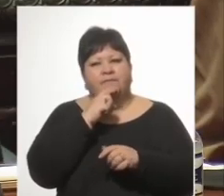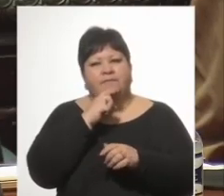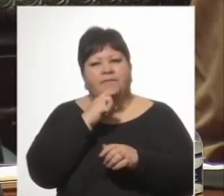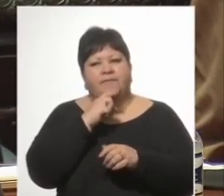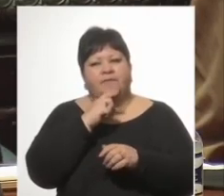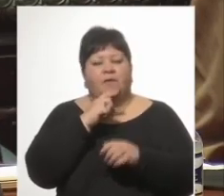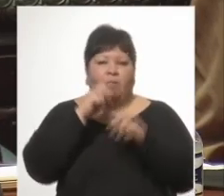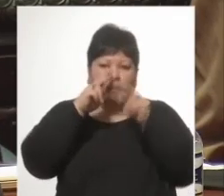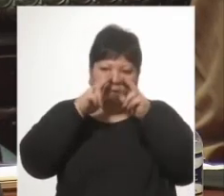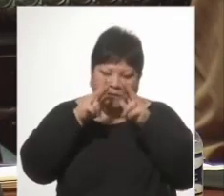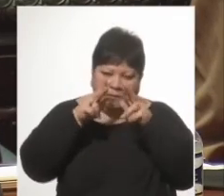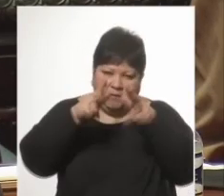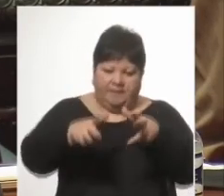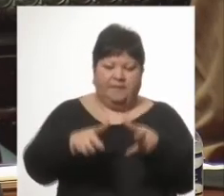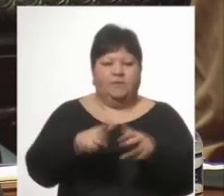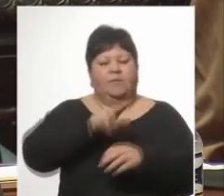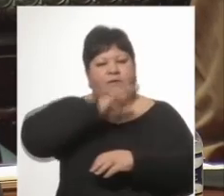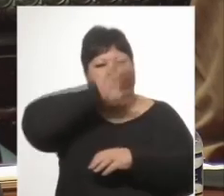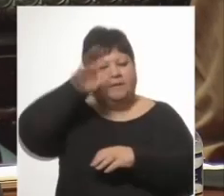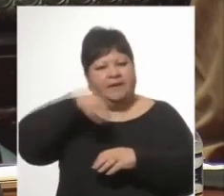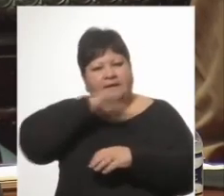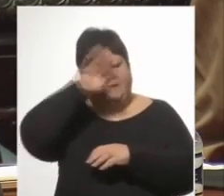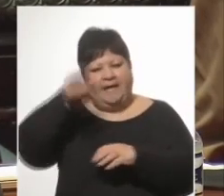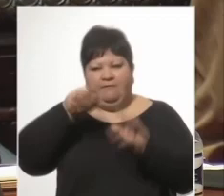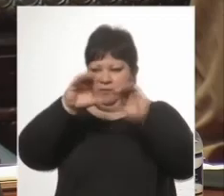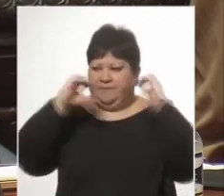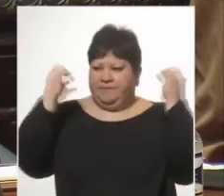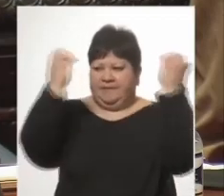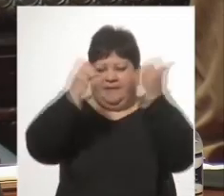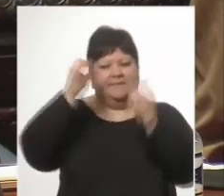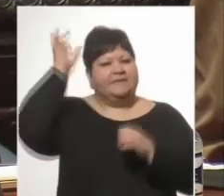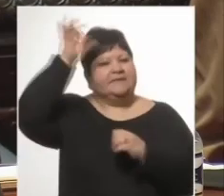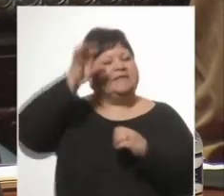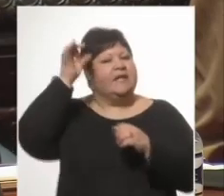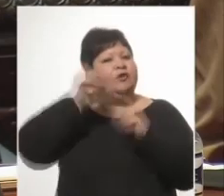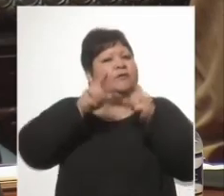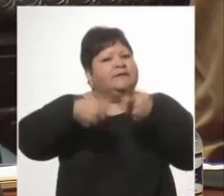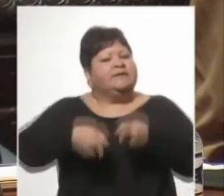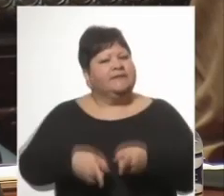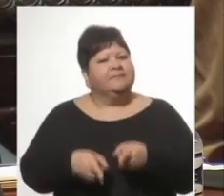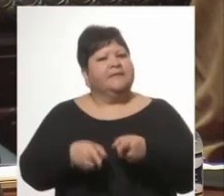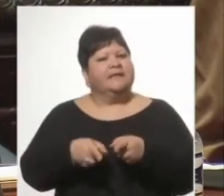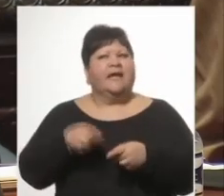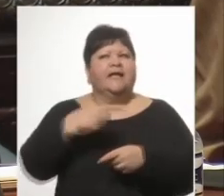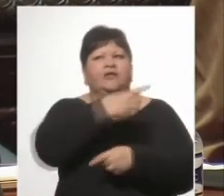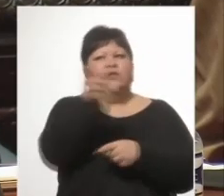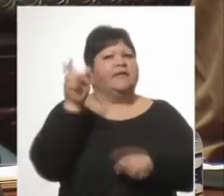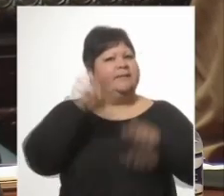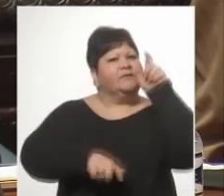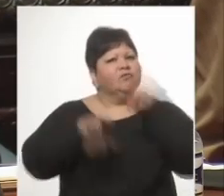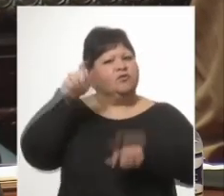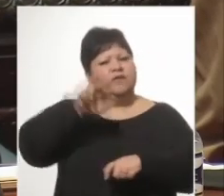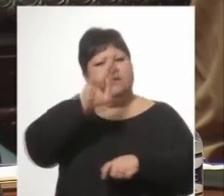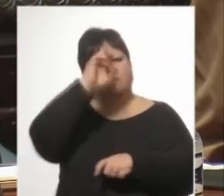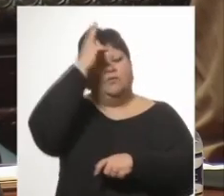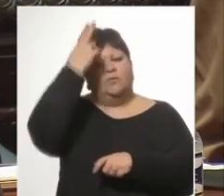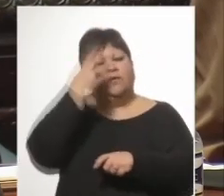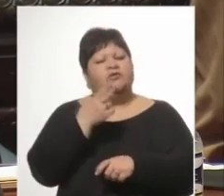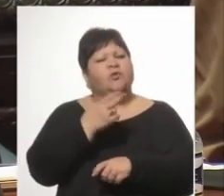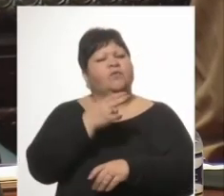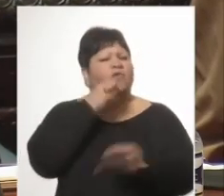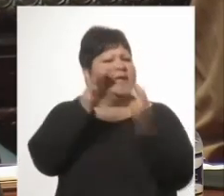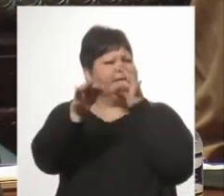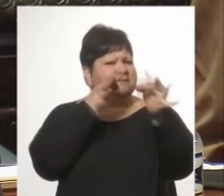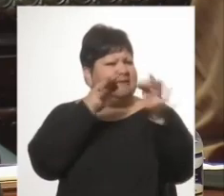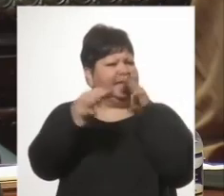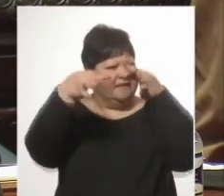a esta Cámara y a través de la Cámara a toda la ciudadanía, voy a exponer cómo ocurrieron los